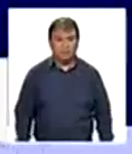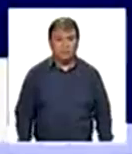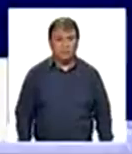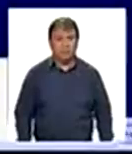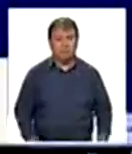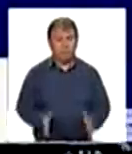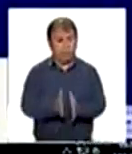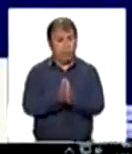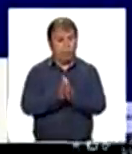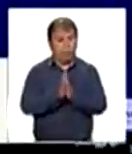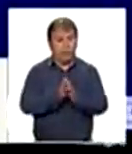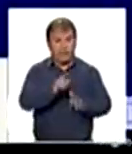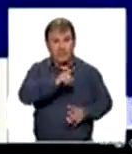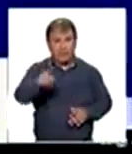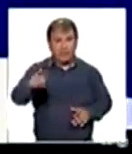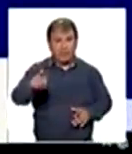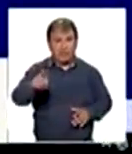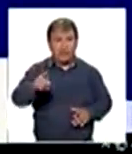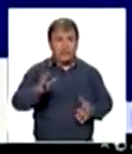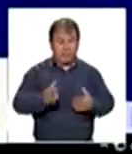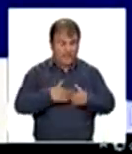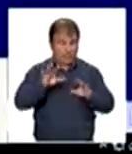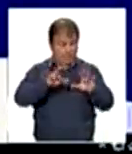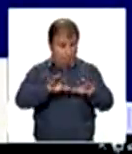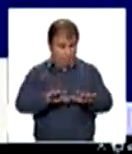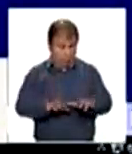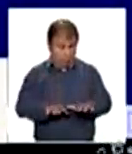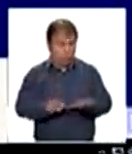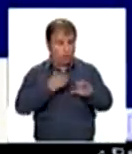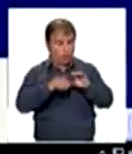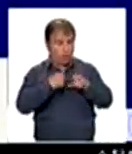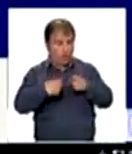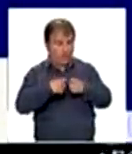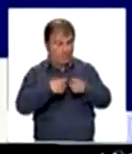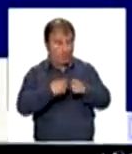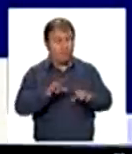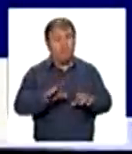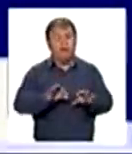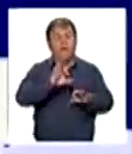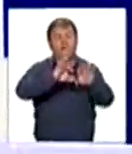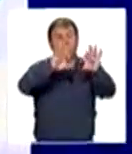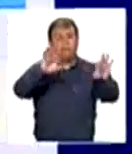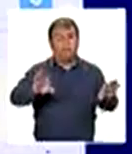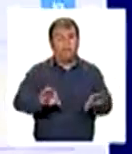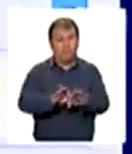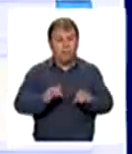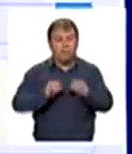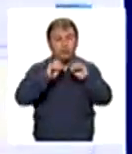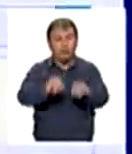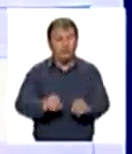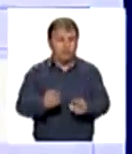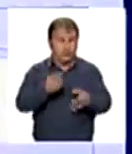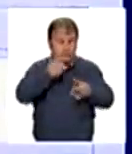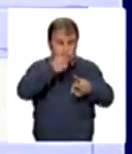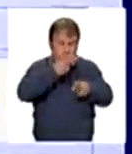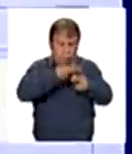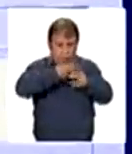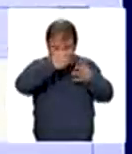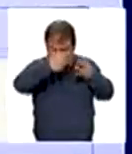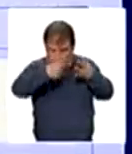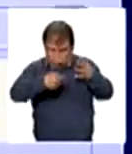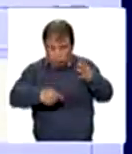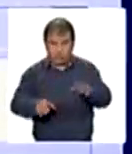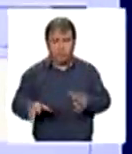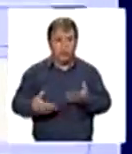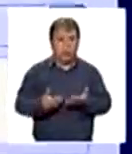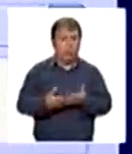Por favor, a ver, acá. Luego, después de inscribir su correo y su contraseña, sale formulario de inscripción. Por favor, coloca tus datos correctamente o tu inscripción a sorteo